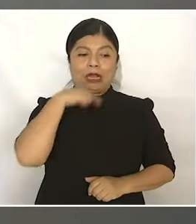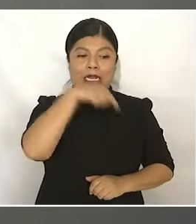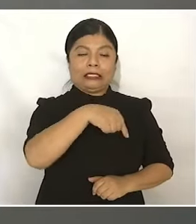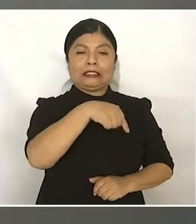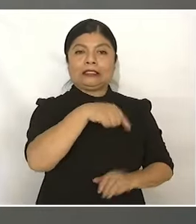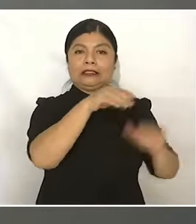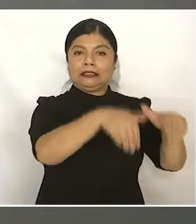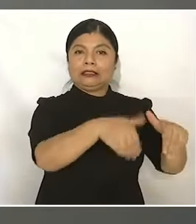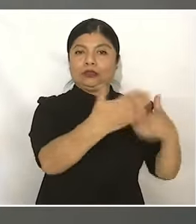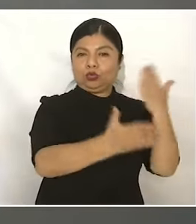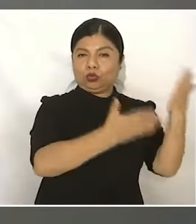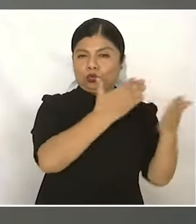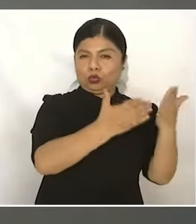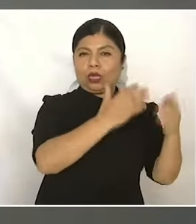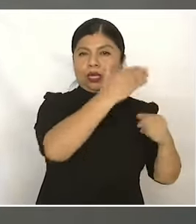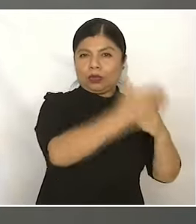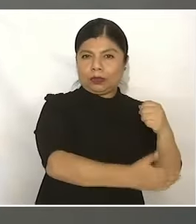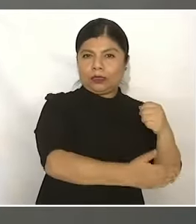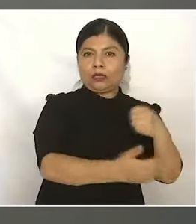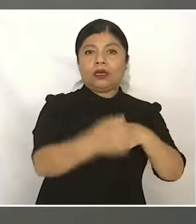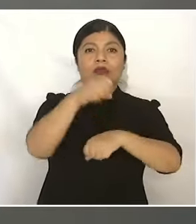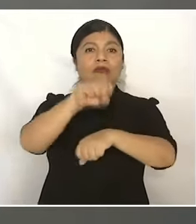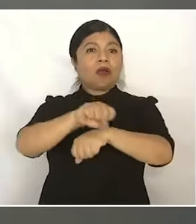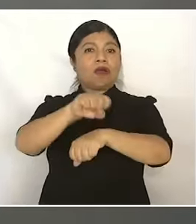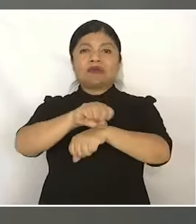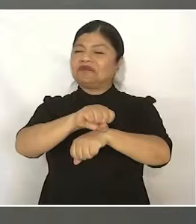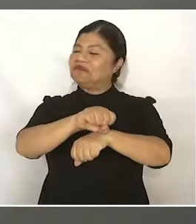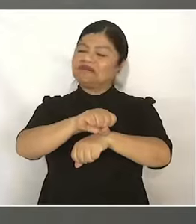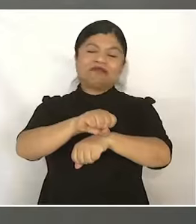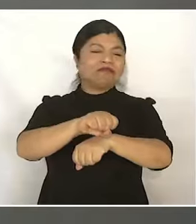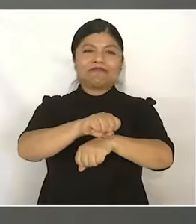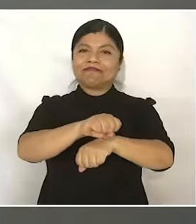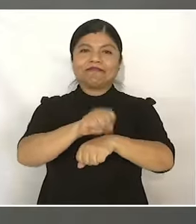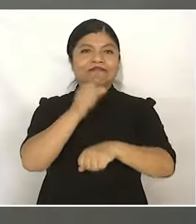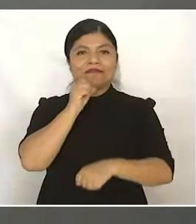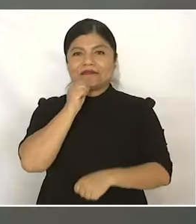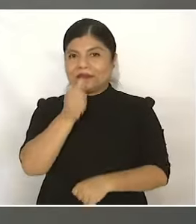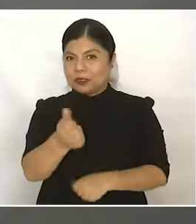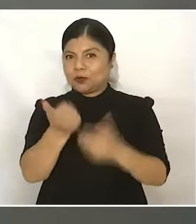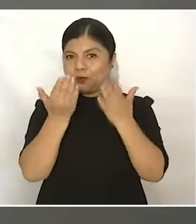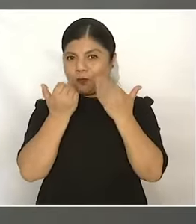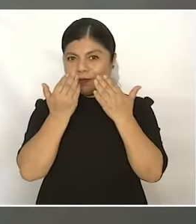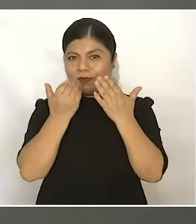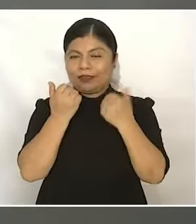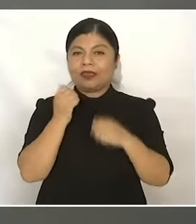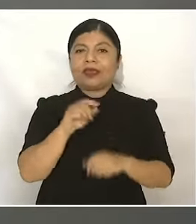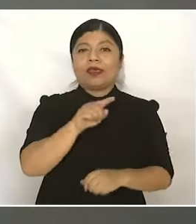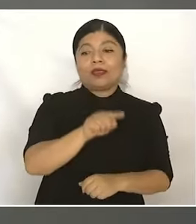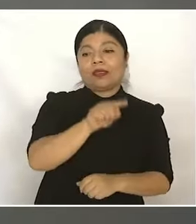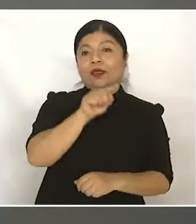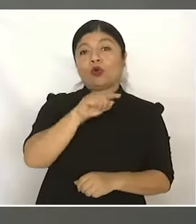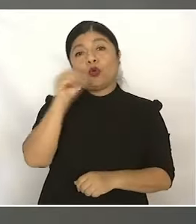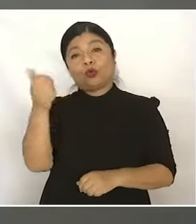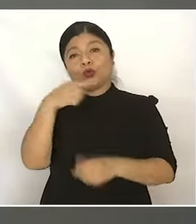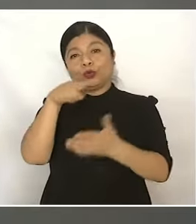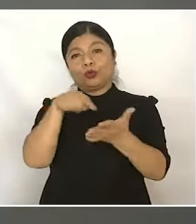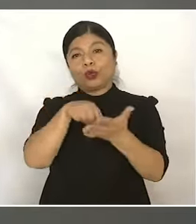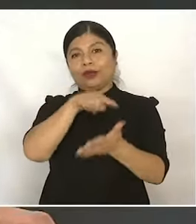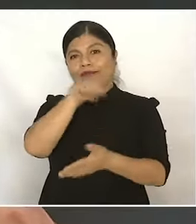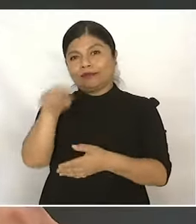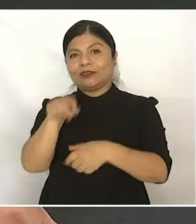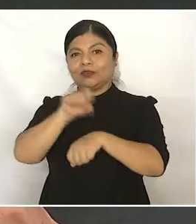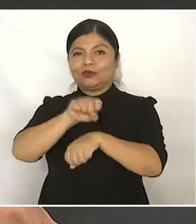no había secundaria en Tepeitán, fui a Macuspana a estudiar la secundaria y luego la preparatoria en Villahermosa y en